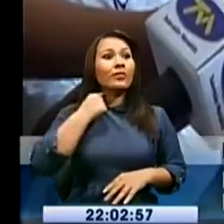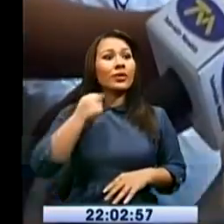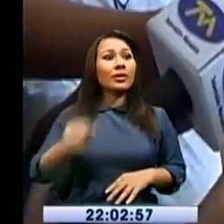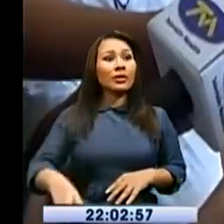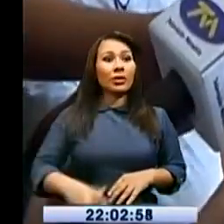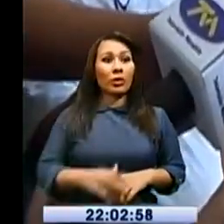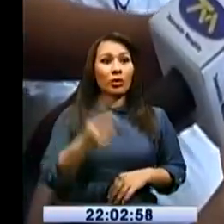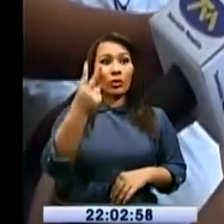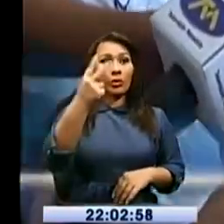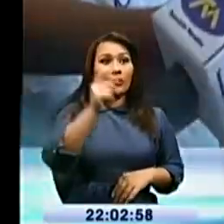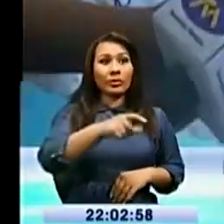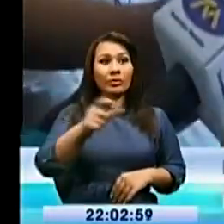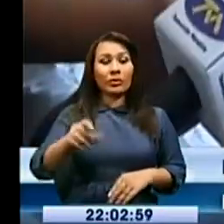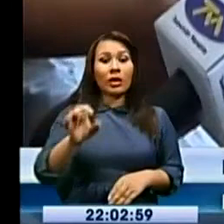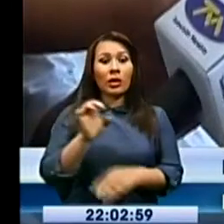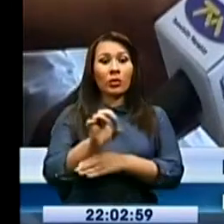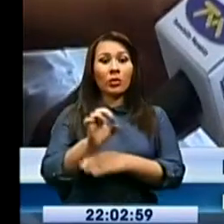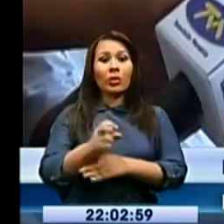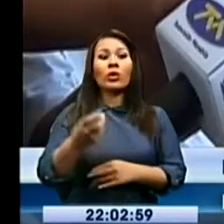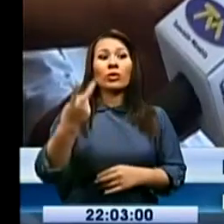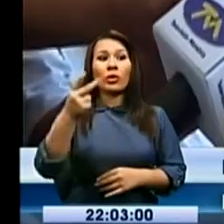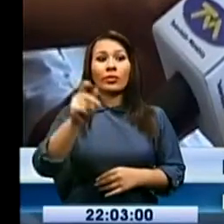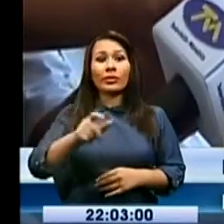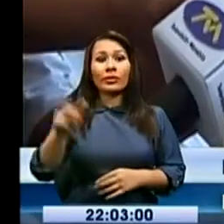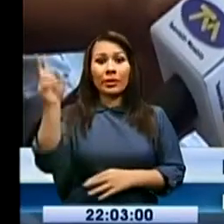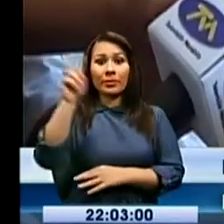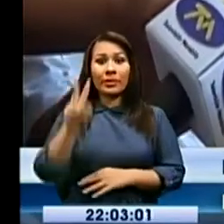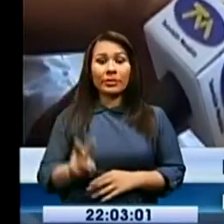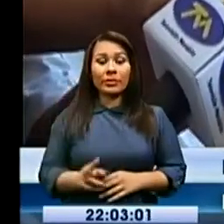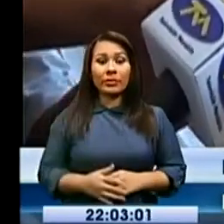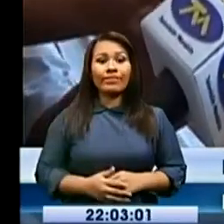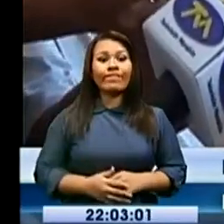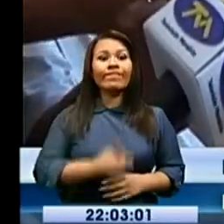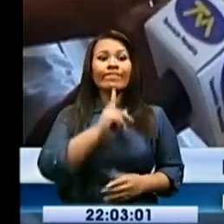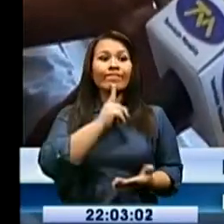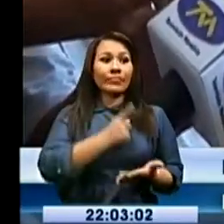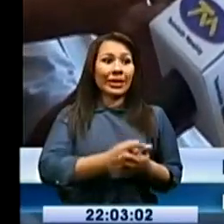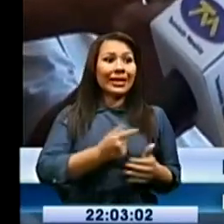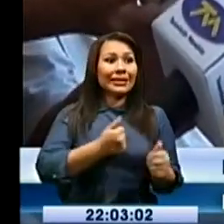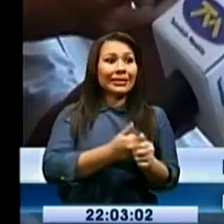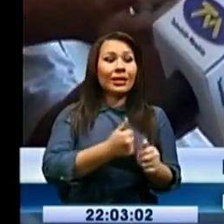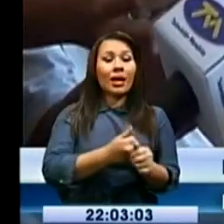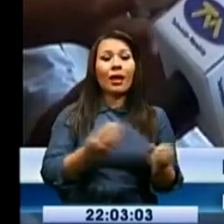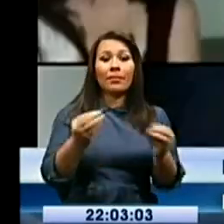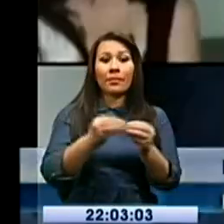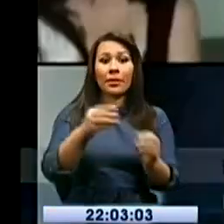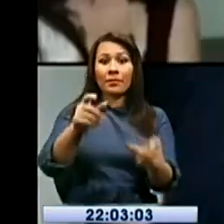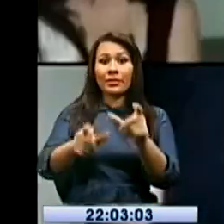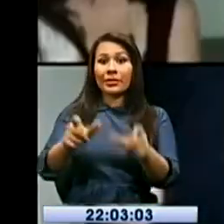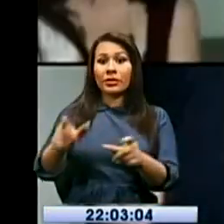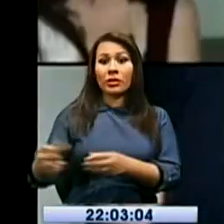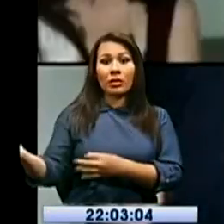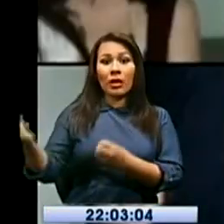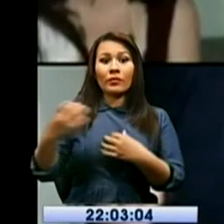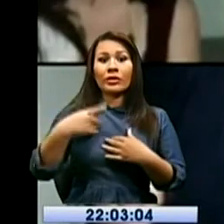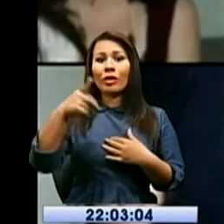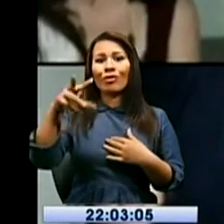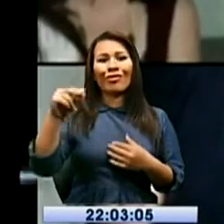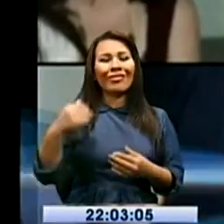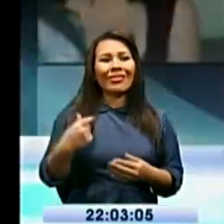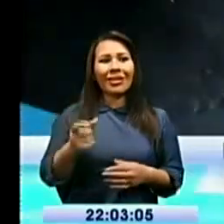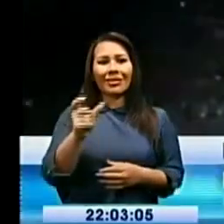2 venezolanos, pero hasta el momento familiares algunos se acercan más que de la persona que tuvimos reportada. La joven no portaba